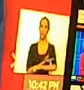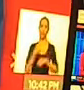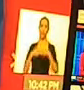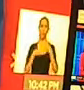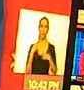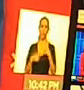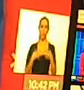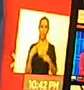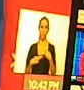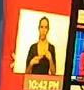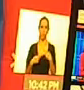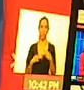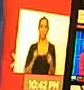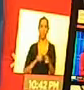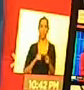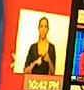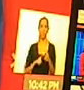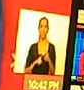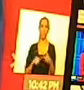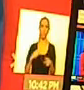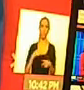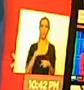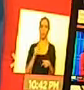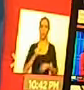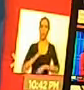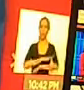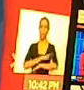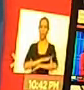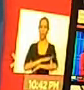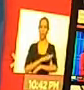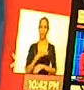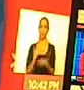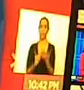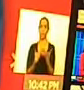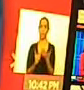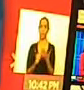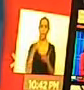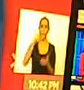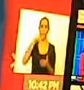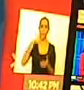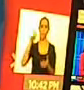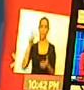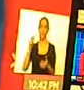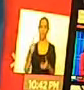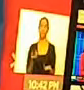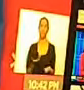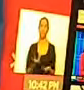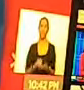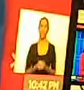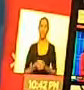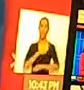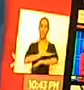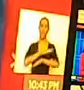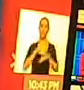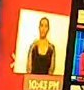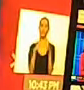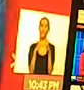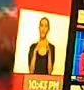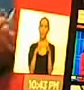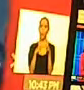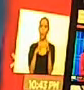revolucionarios. Entonces, no es una posición del partido PPT, es una posición de un grupo que